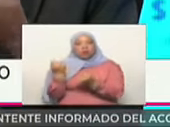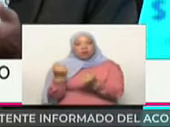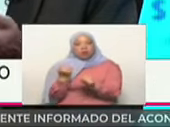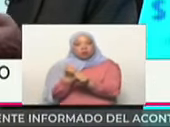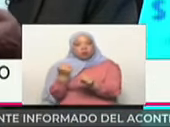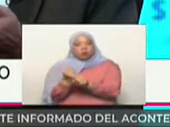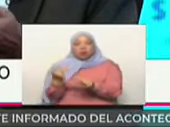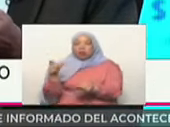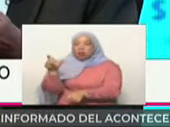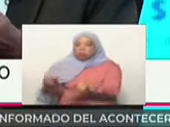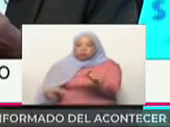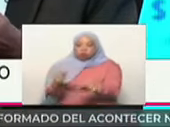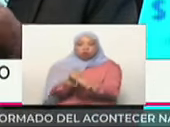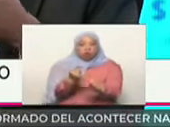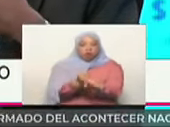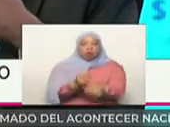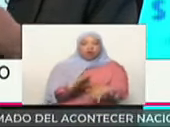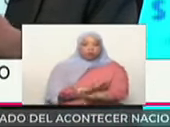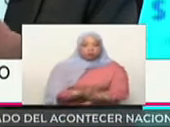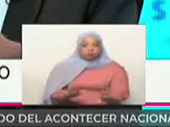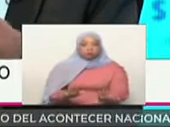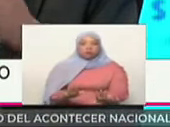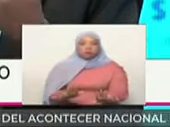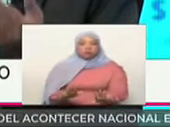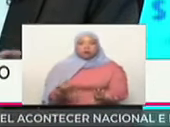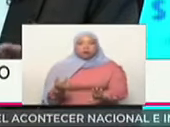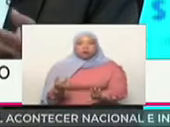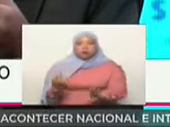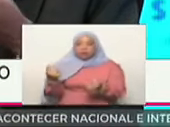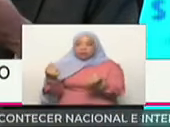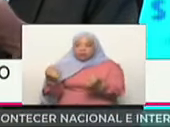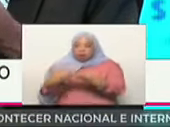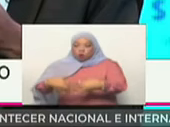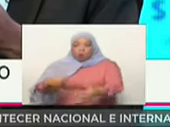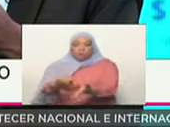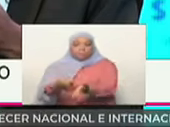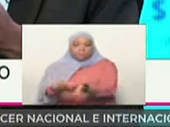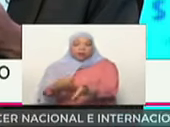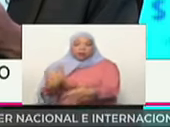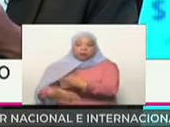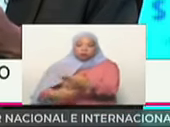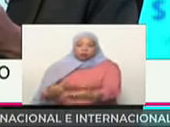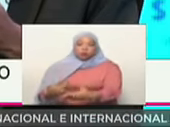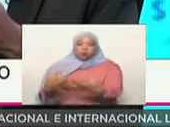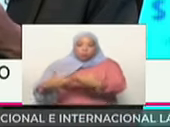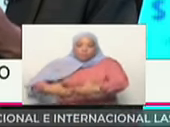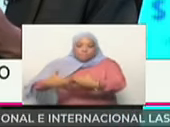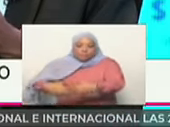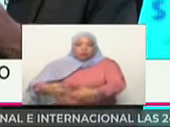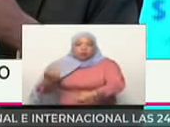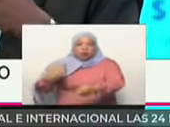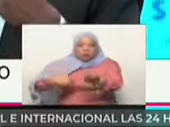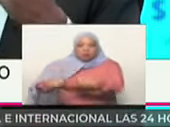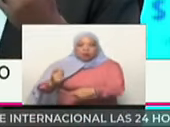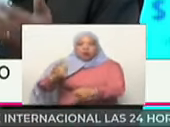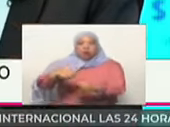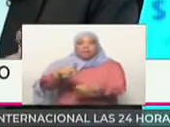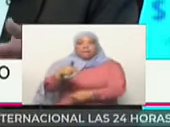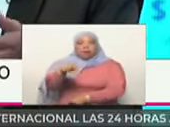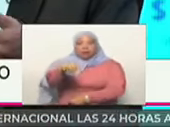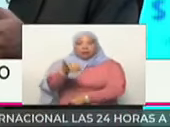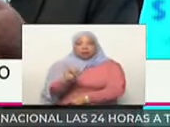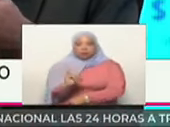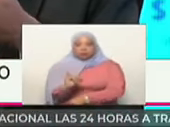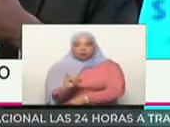los trabajadores y trabajadoras, mantener el nivel de inversión, mantener la fortaleza del mercado interno, del comercio